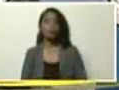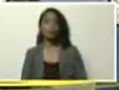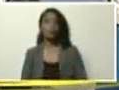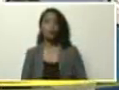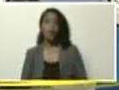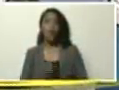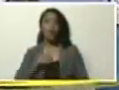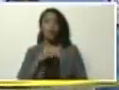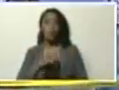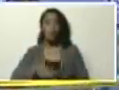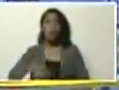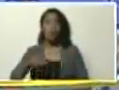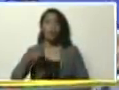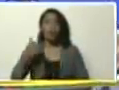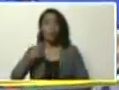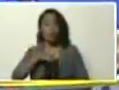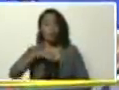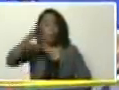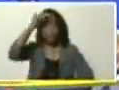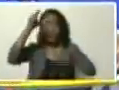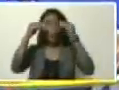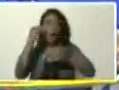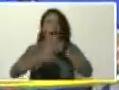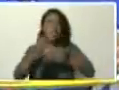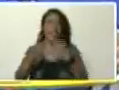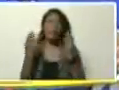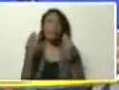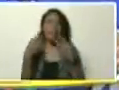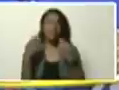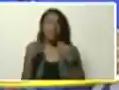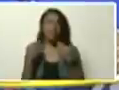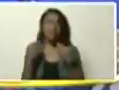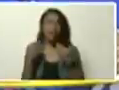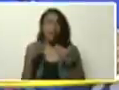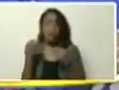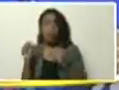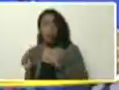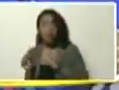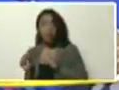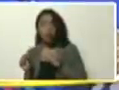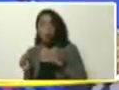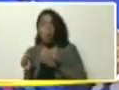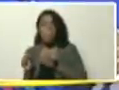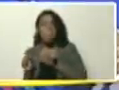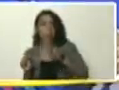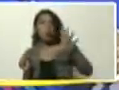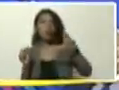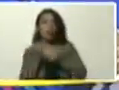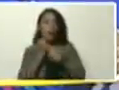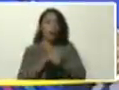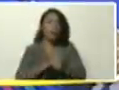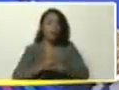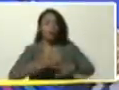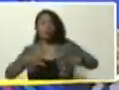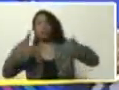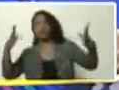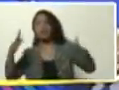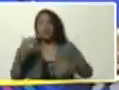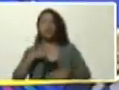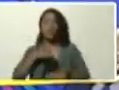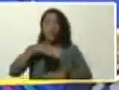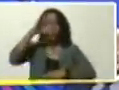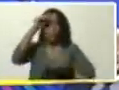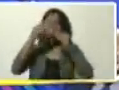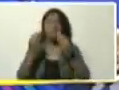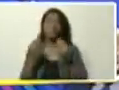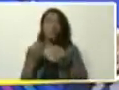Hemos aprendido a hacer mucho con nada. No hemos aprendido a hacer mucho con